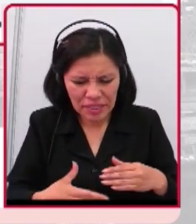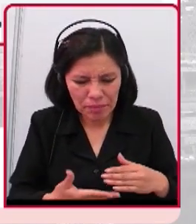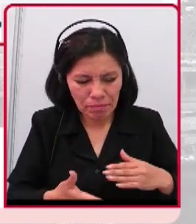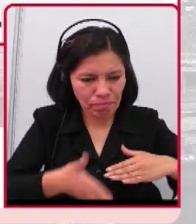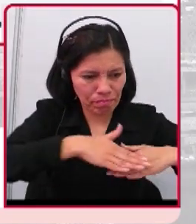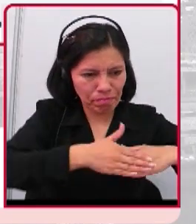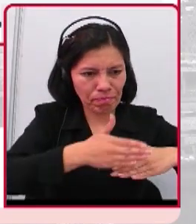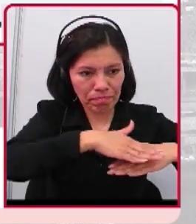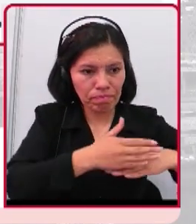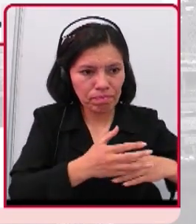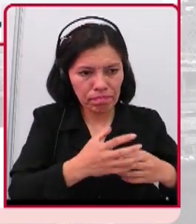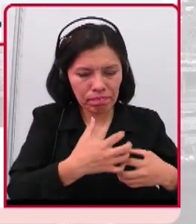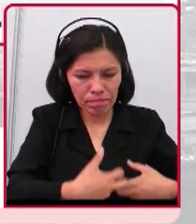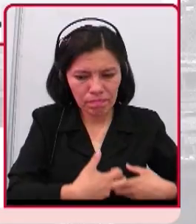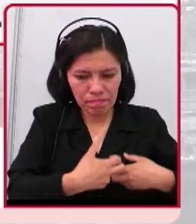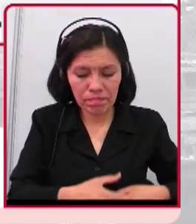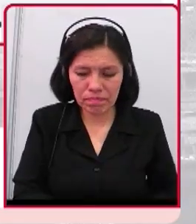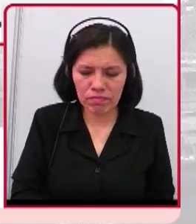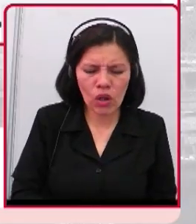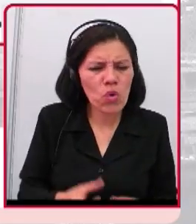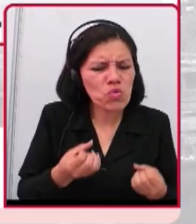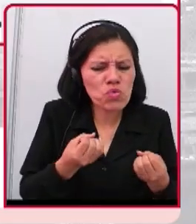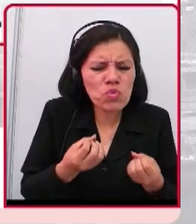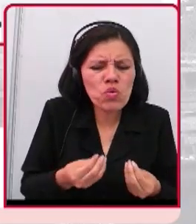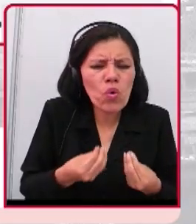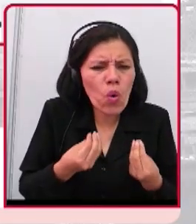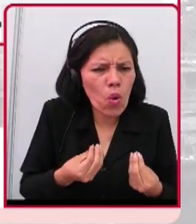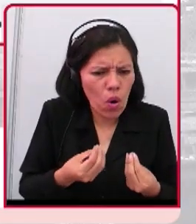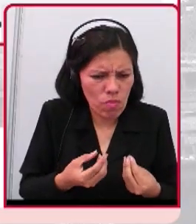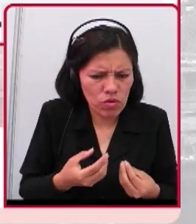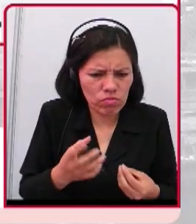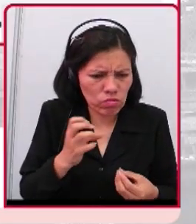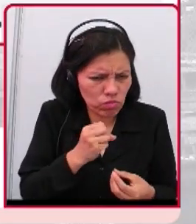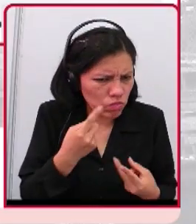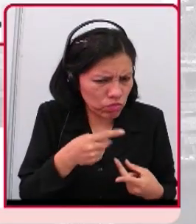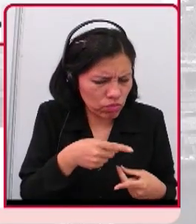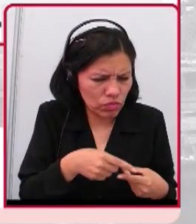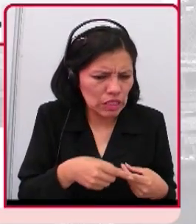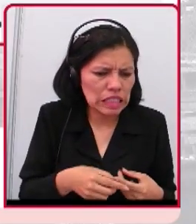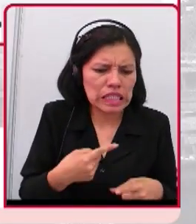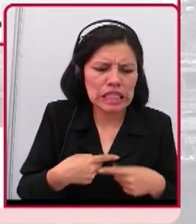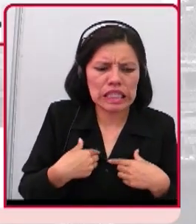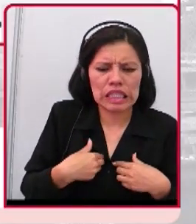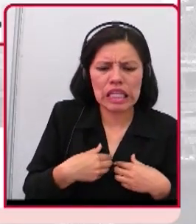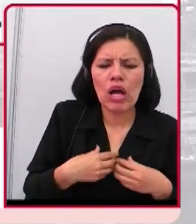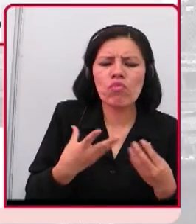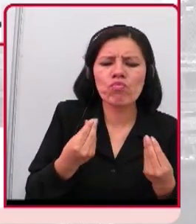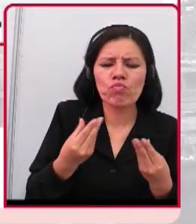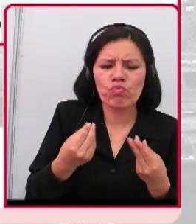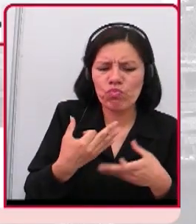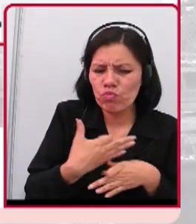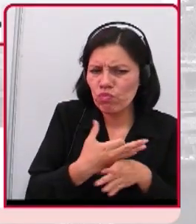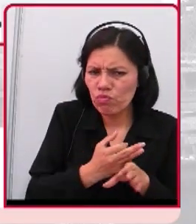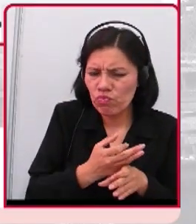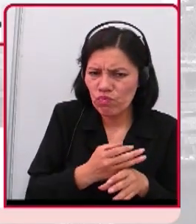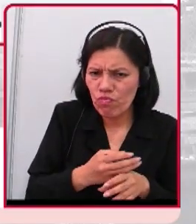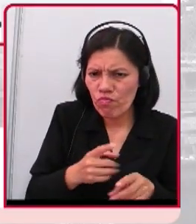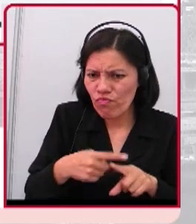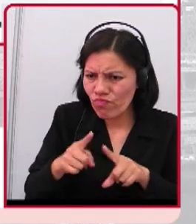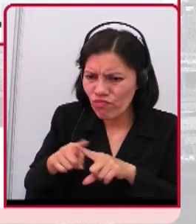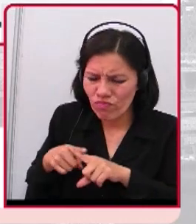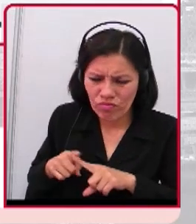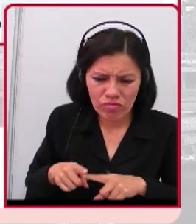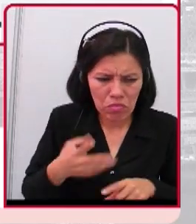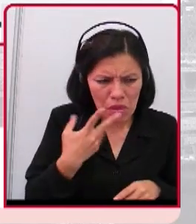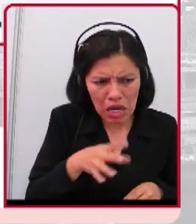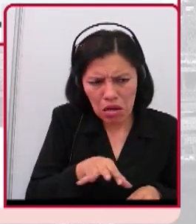Ahora, ¿cómo detectar la causa real de esta sobrecarga? Podemos tener muchos métodos clásicos que justamente